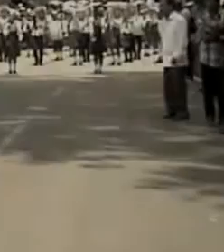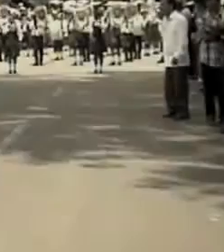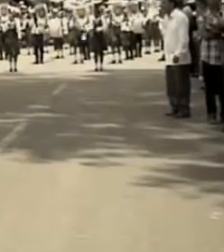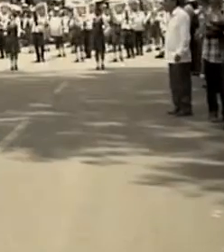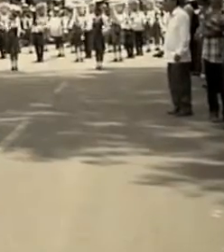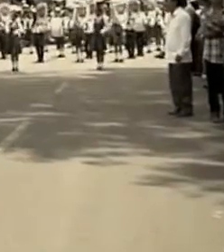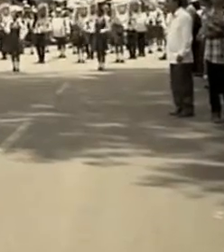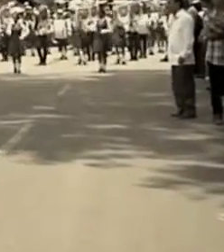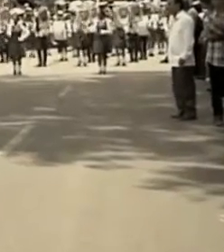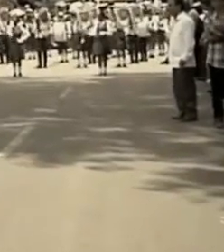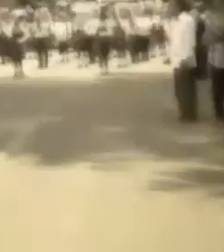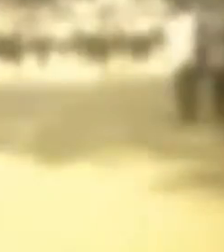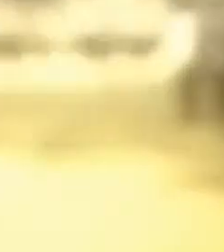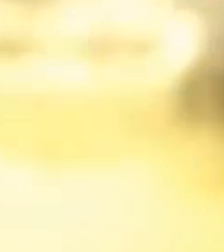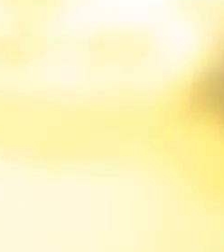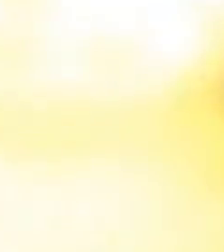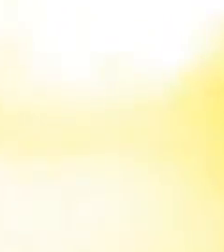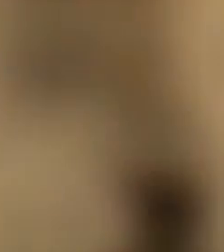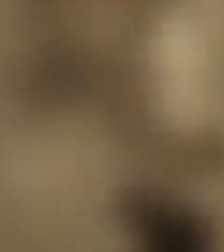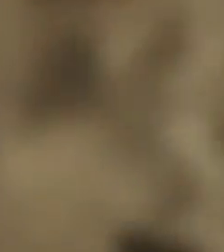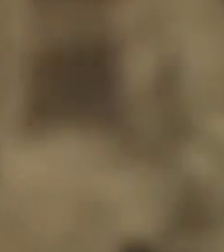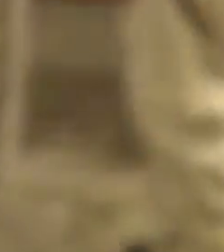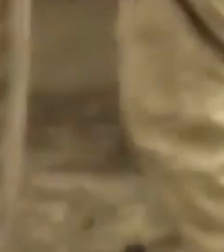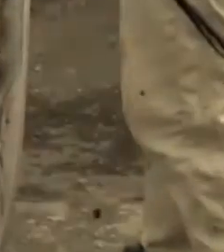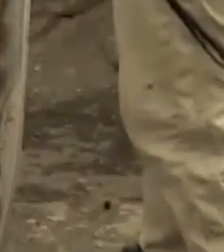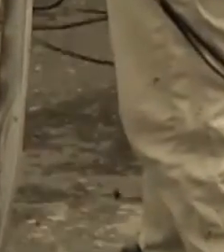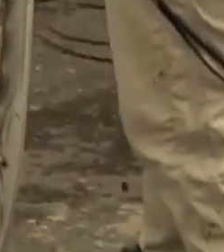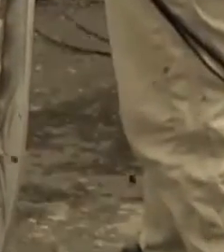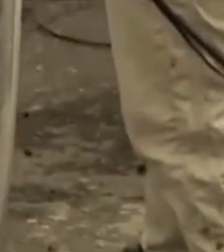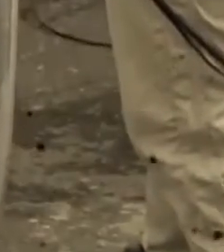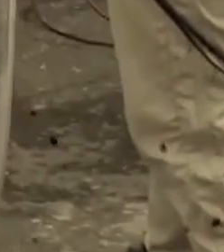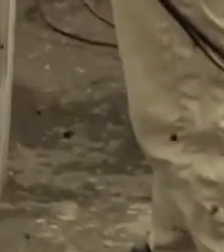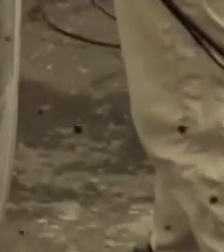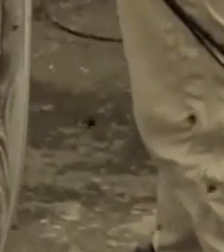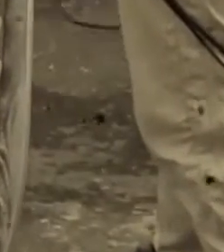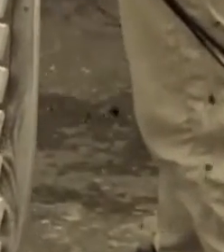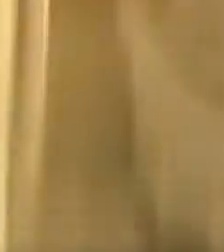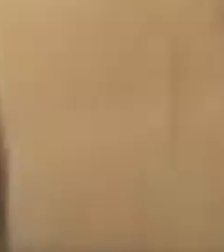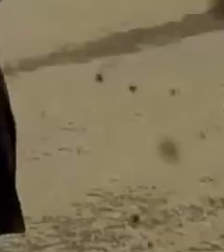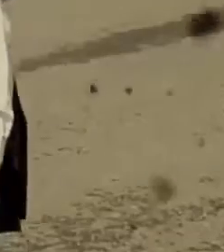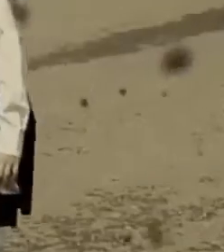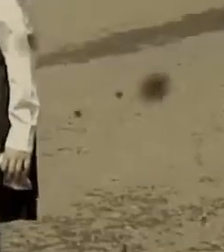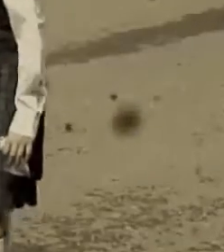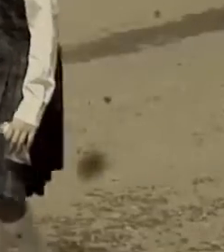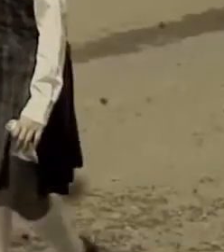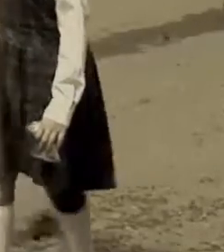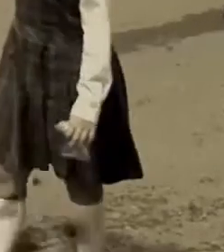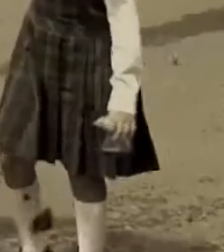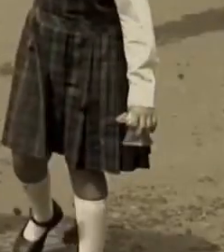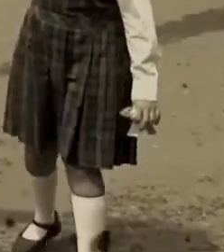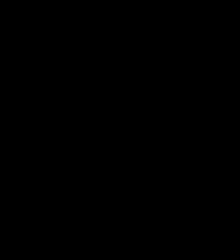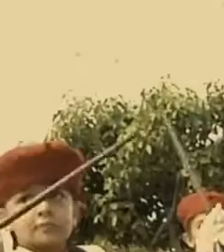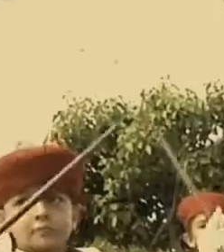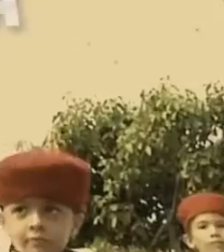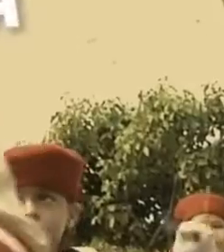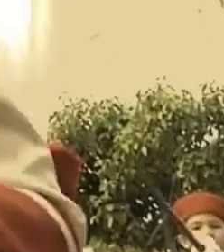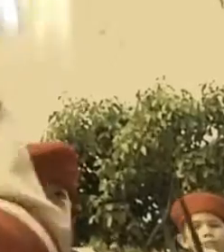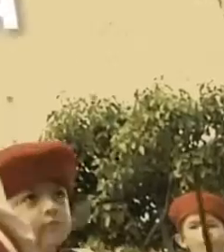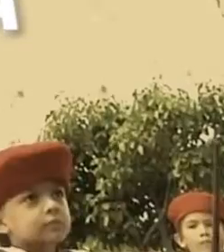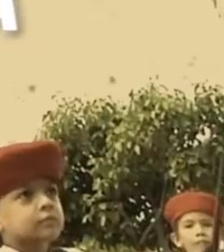cada año los colegios y las bandas de marcha de barrancabermeja se preparan y entregan a la ciudad un homenaje que se pisa de